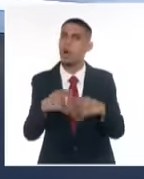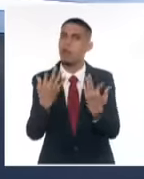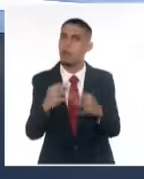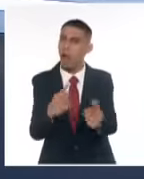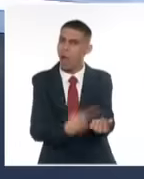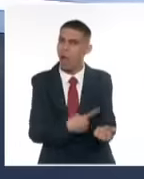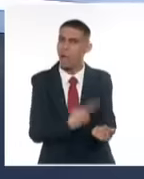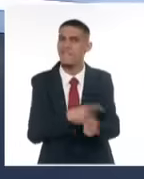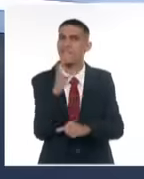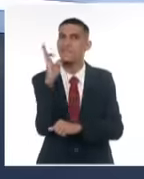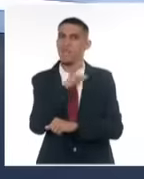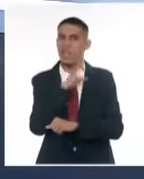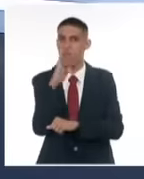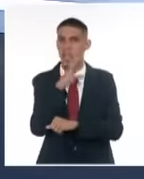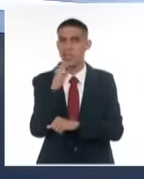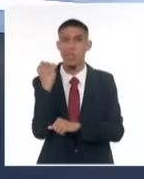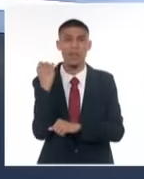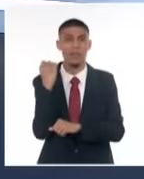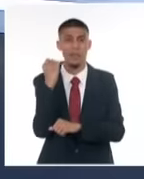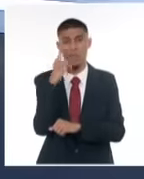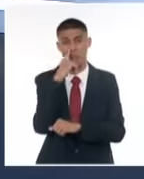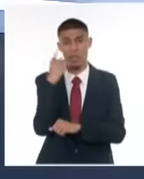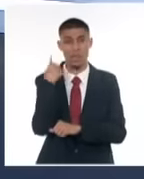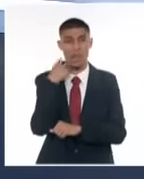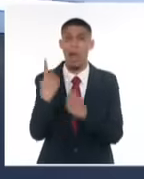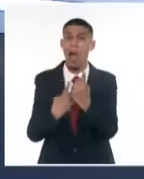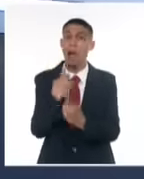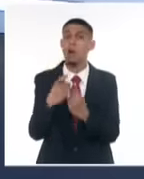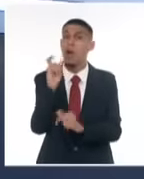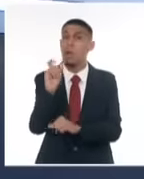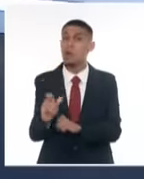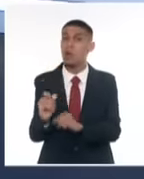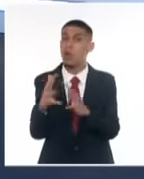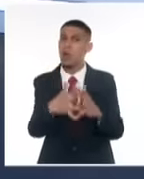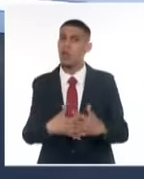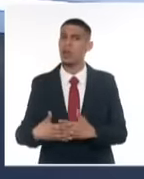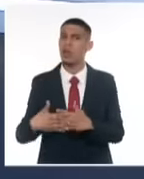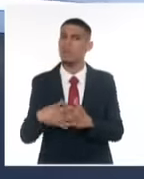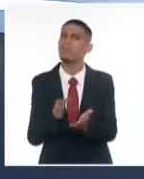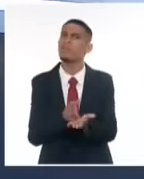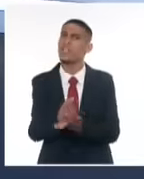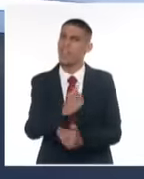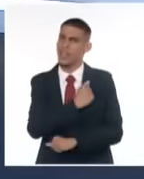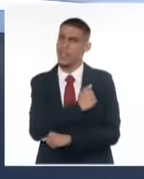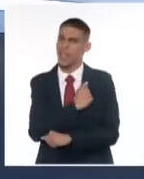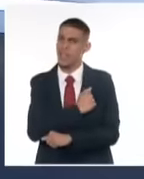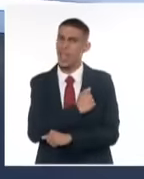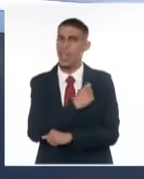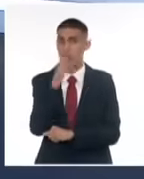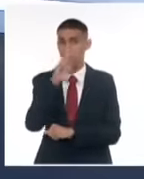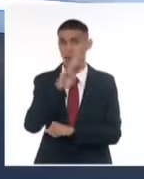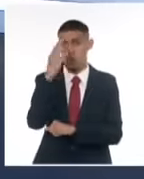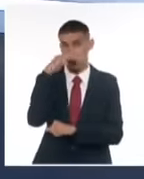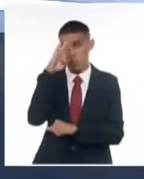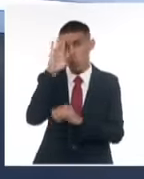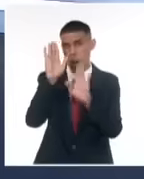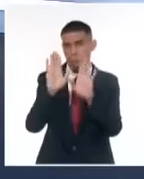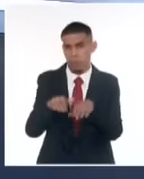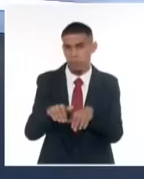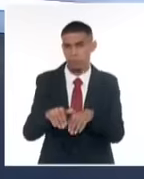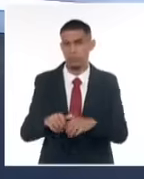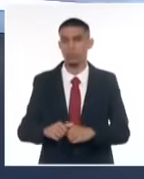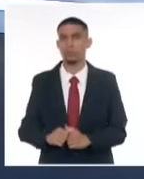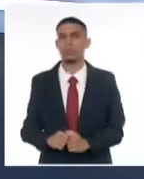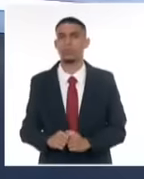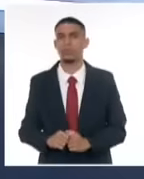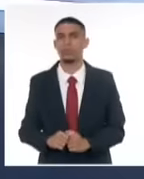acerca, algunos en el exterior siguen apostando por la violencia y por el terror. Y unos pocos, en Cuba, le siguen